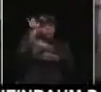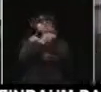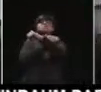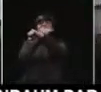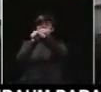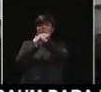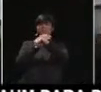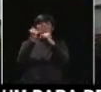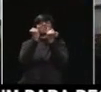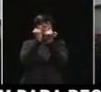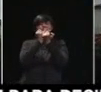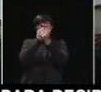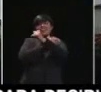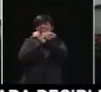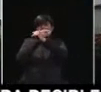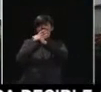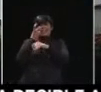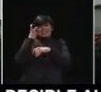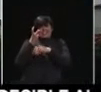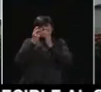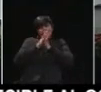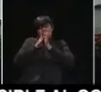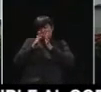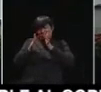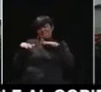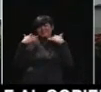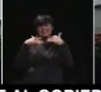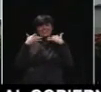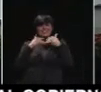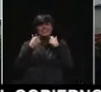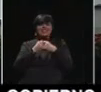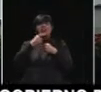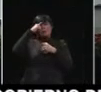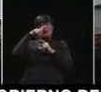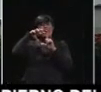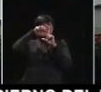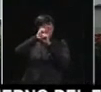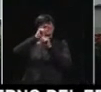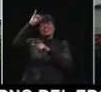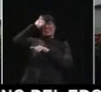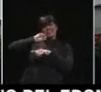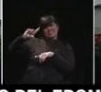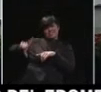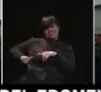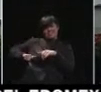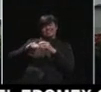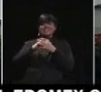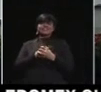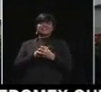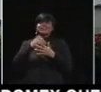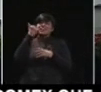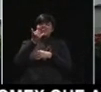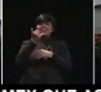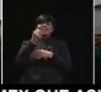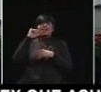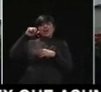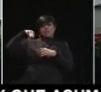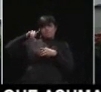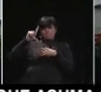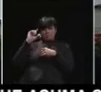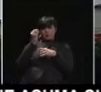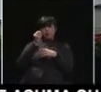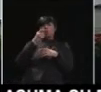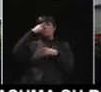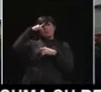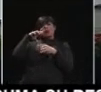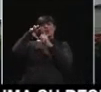Cultura. Expresó que mediante el mecanismo de coproducciones y búsqueda de patrocinios se logrará la generación de contenidos